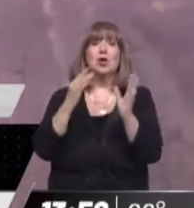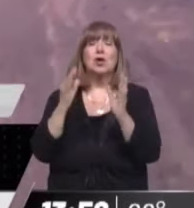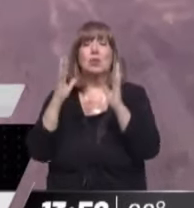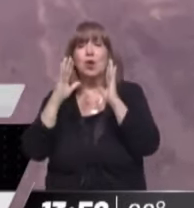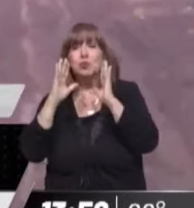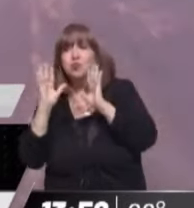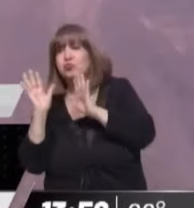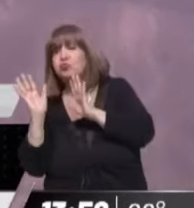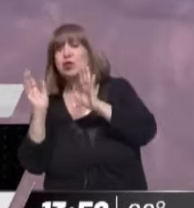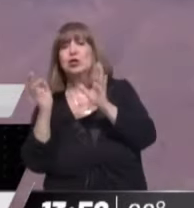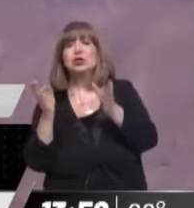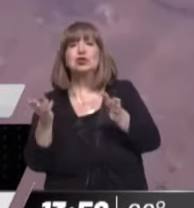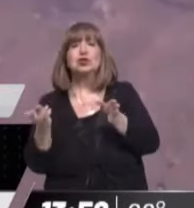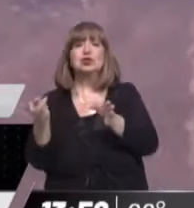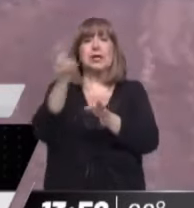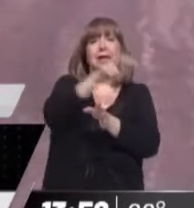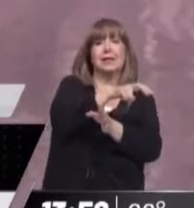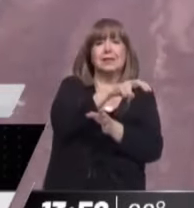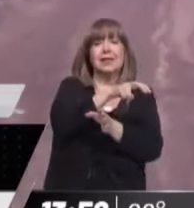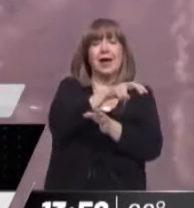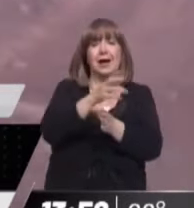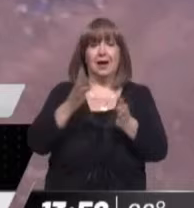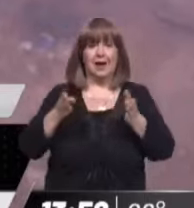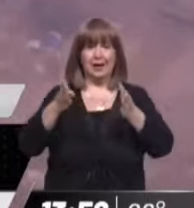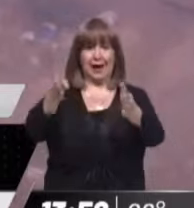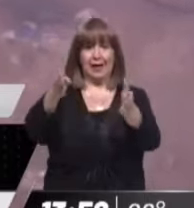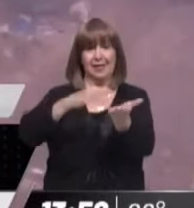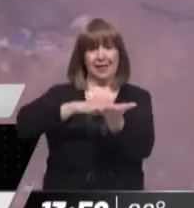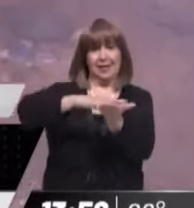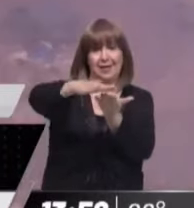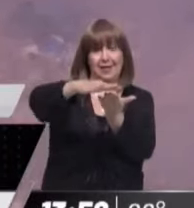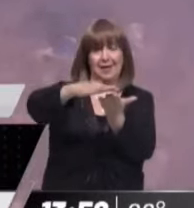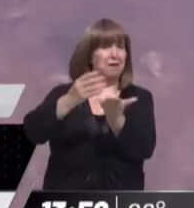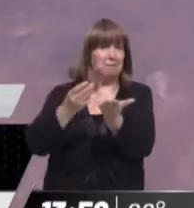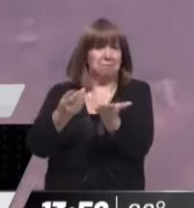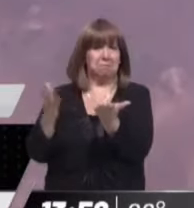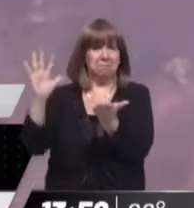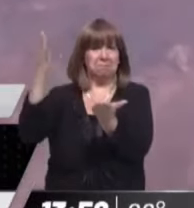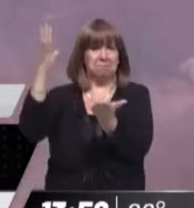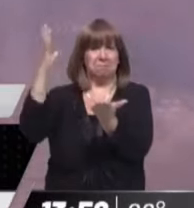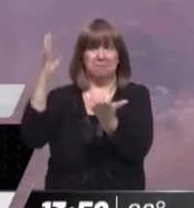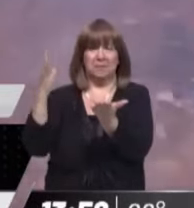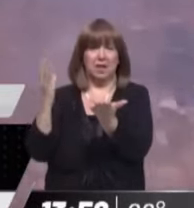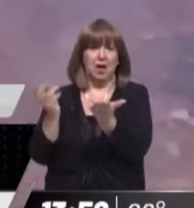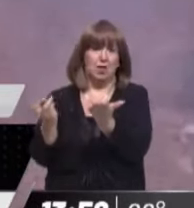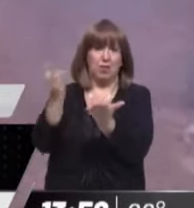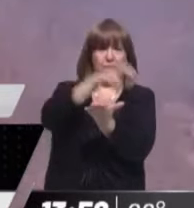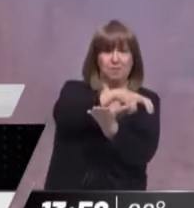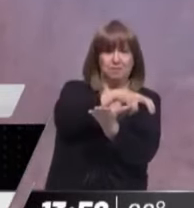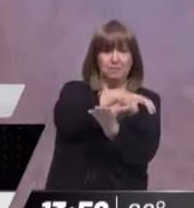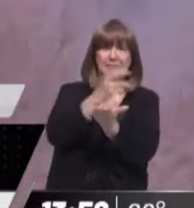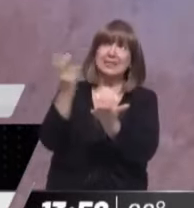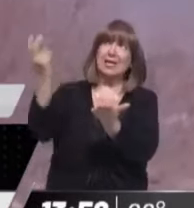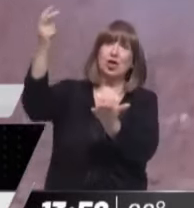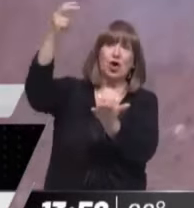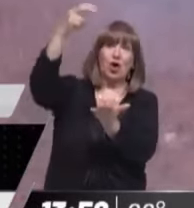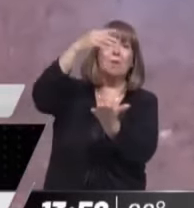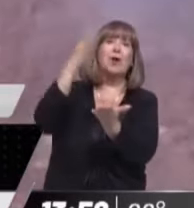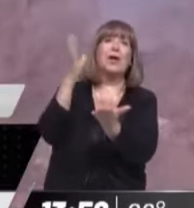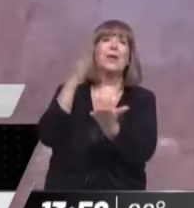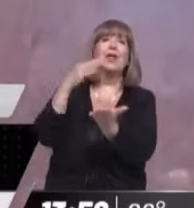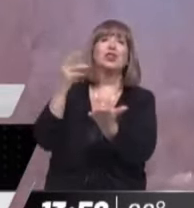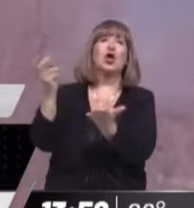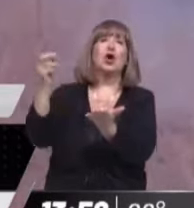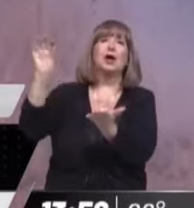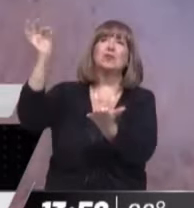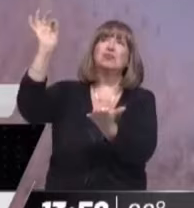está colaborando para mal y como les contaba en la primera salida, mucho yuyo seco, mucha claro, basura en